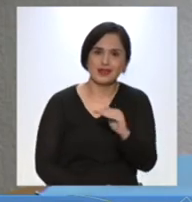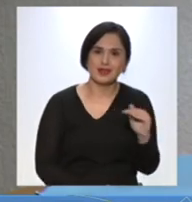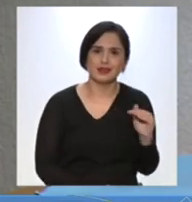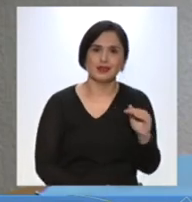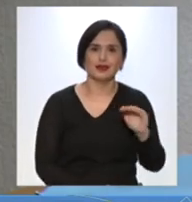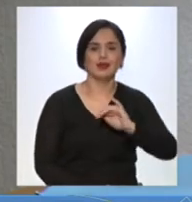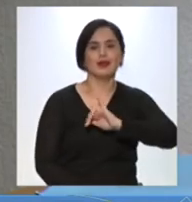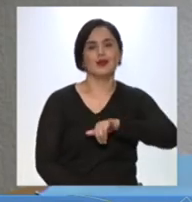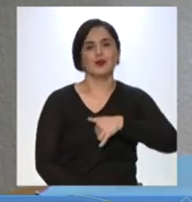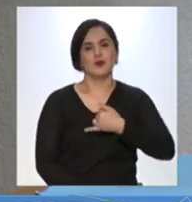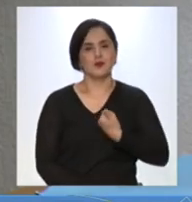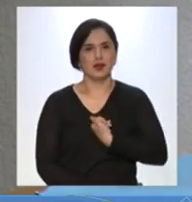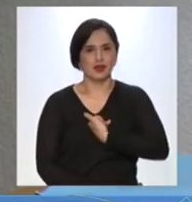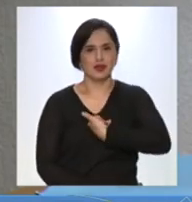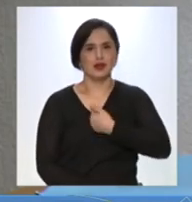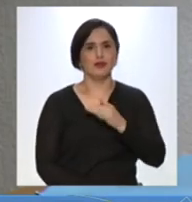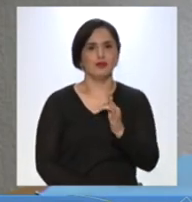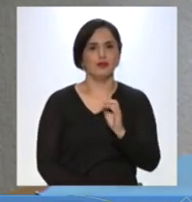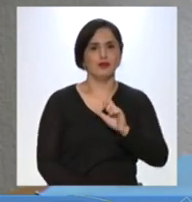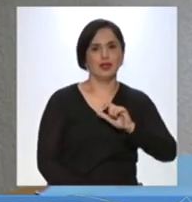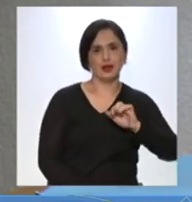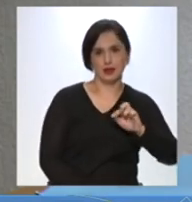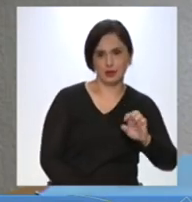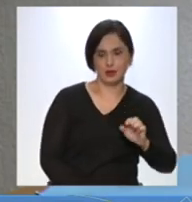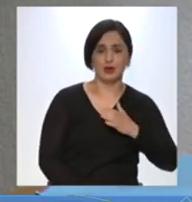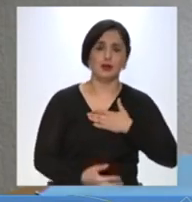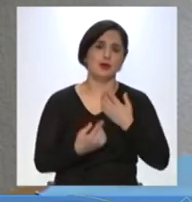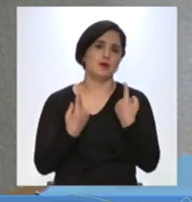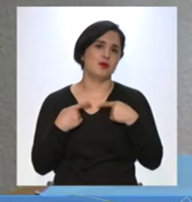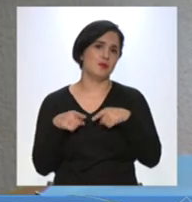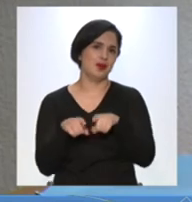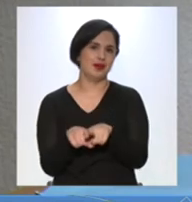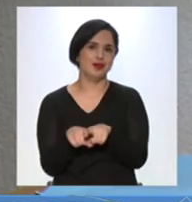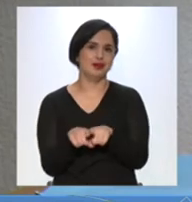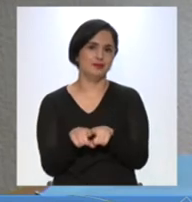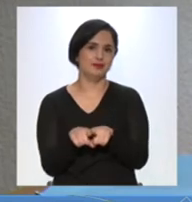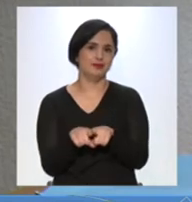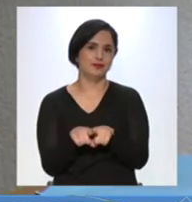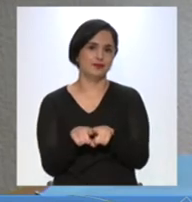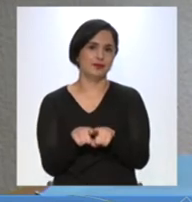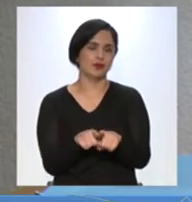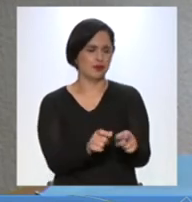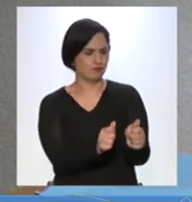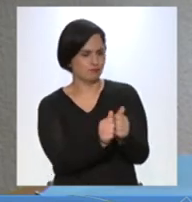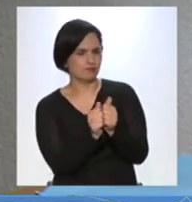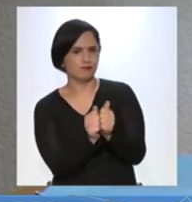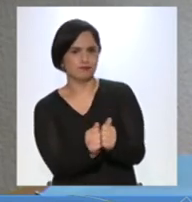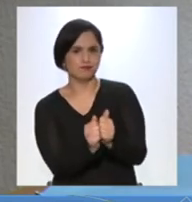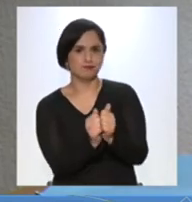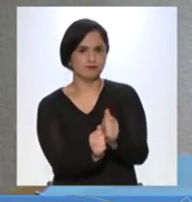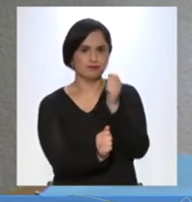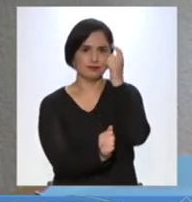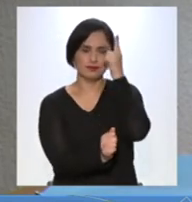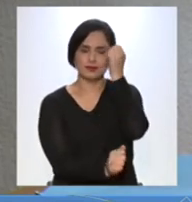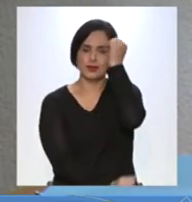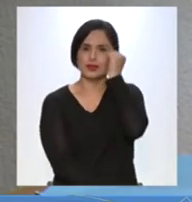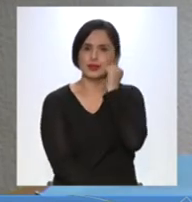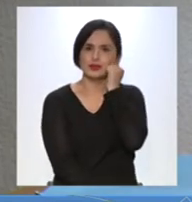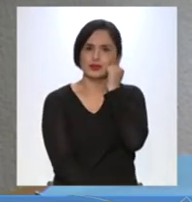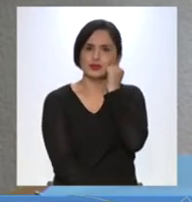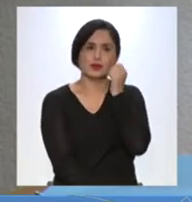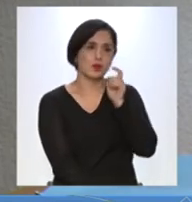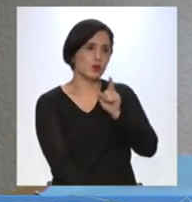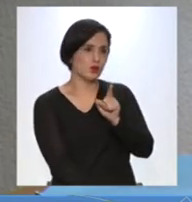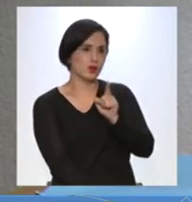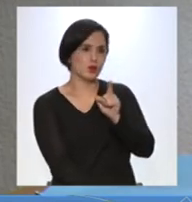Felipe. Y por cierto, a mi pareja Cristian, un tremendo compañero, acompañador, comprensivo y cariñoso. Eres